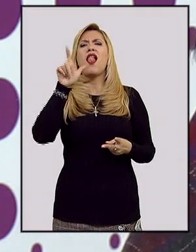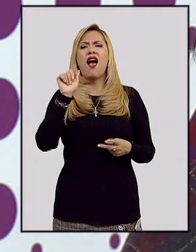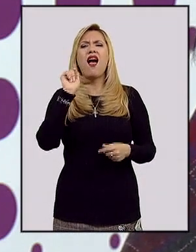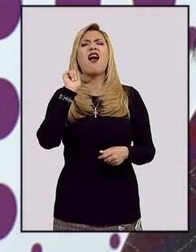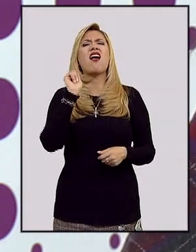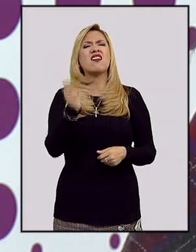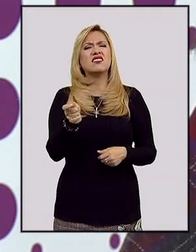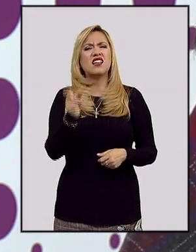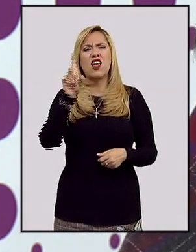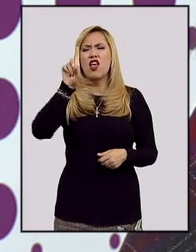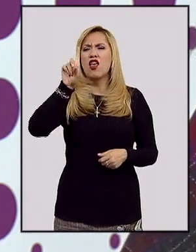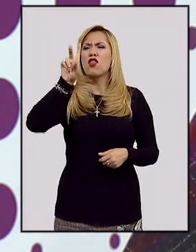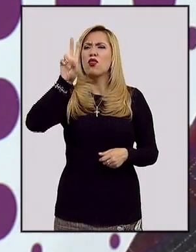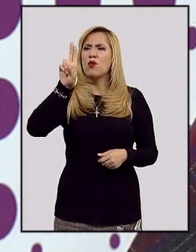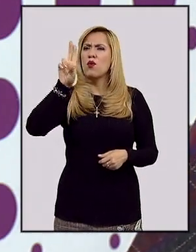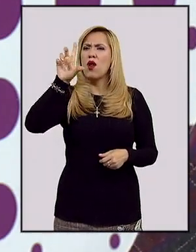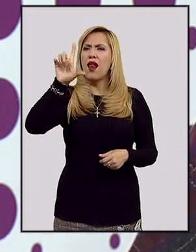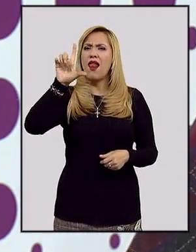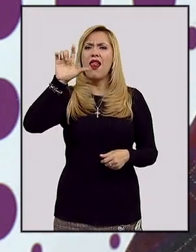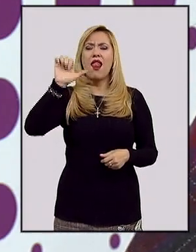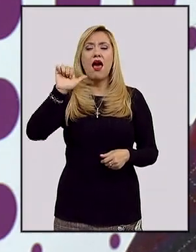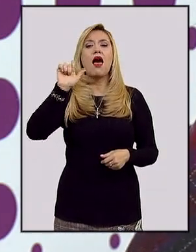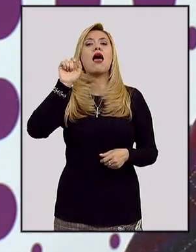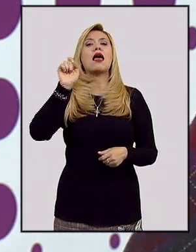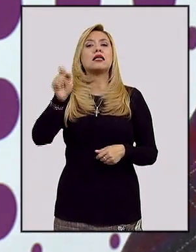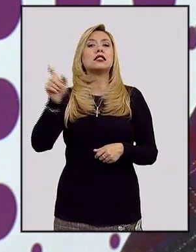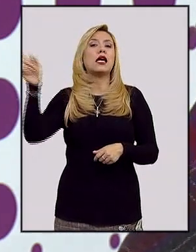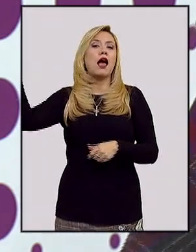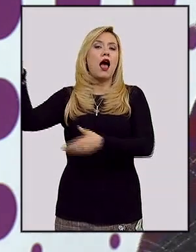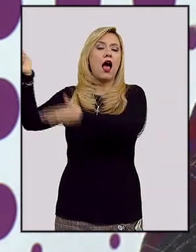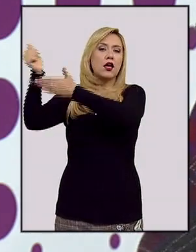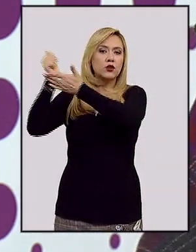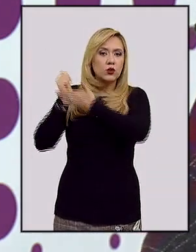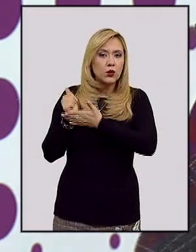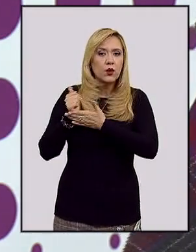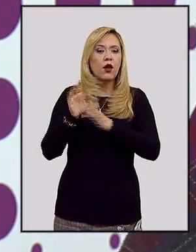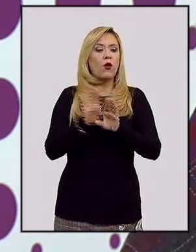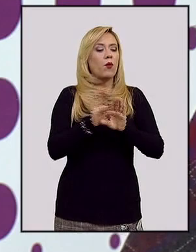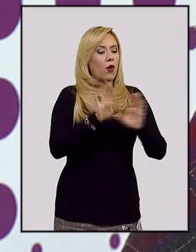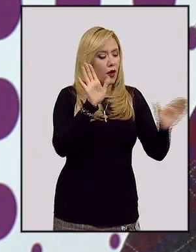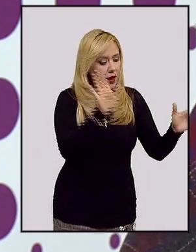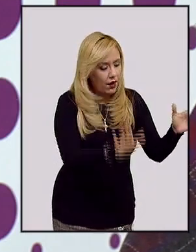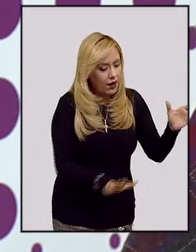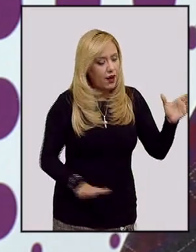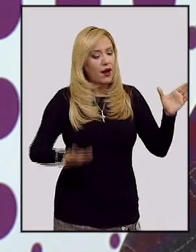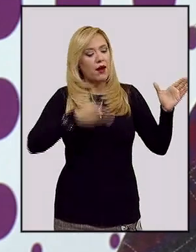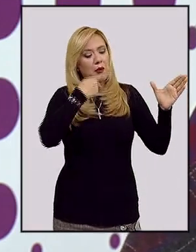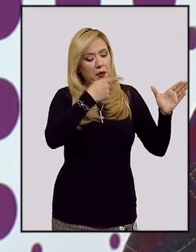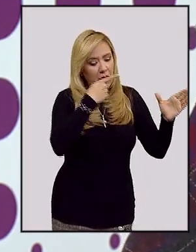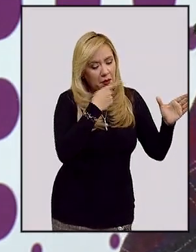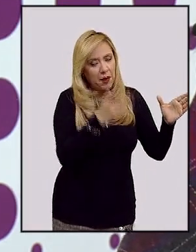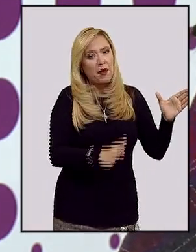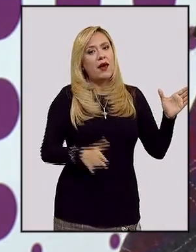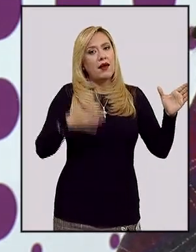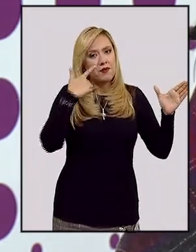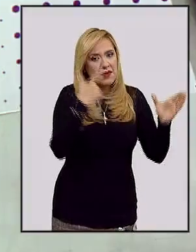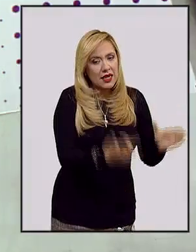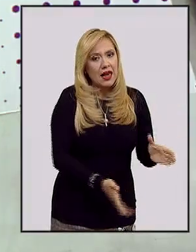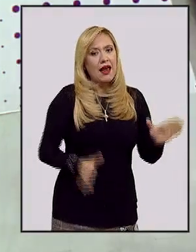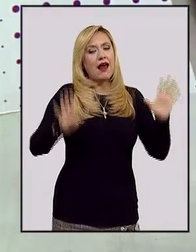Es una fortaleza, es una guía, pero ella no está capacitada para realizar el trabajo